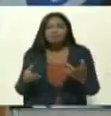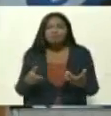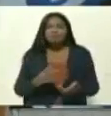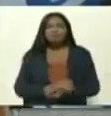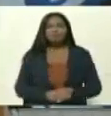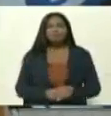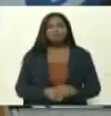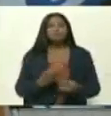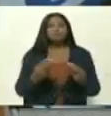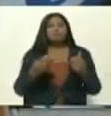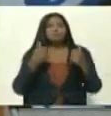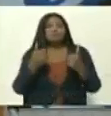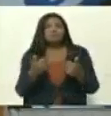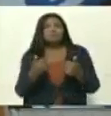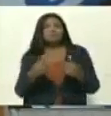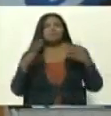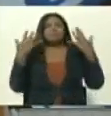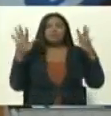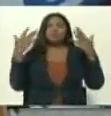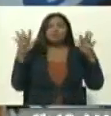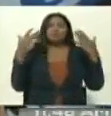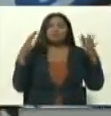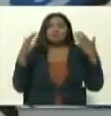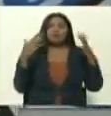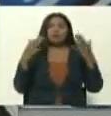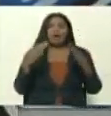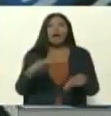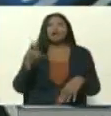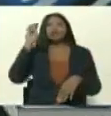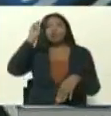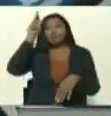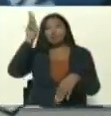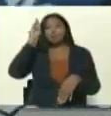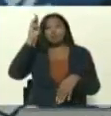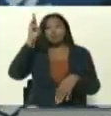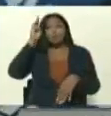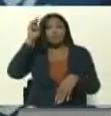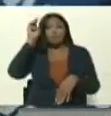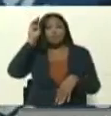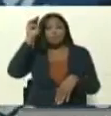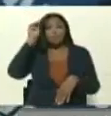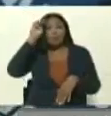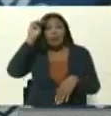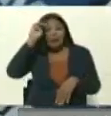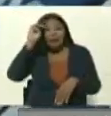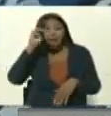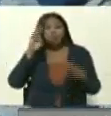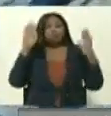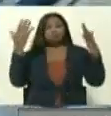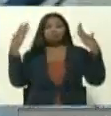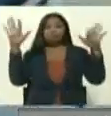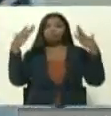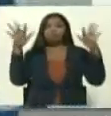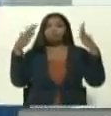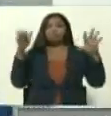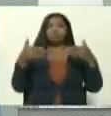Muy bien. Un aplauso para los docentes, pues. Muy bien. Son los que dieron las